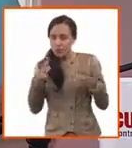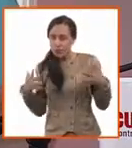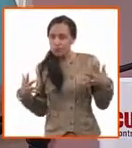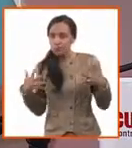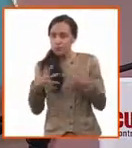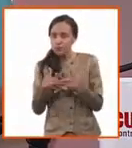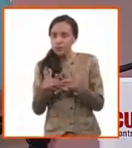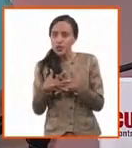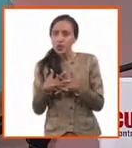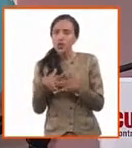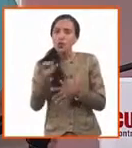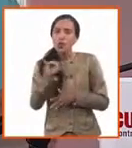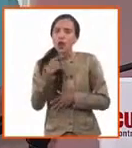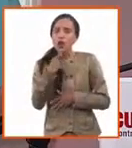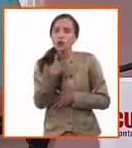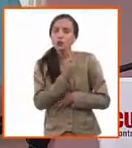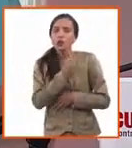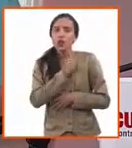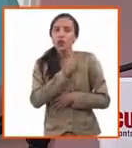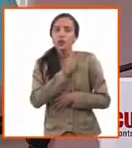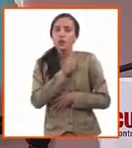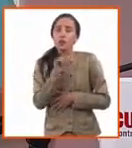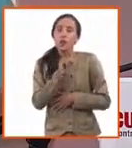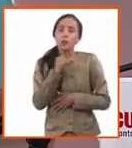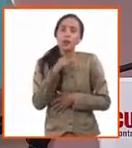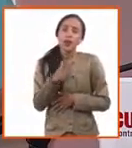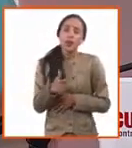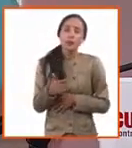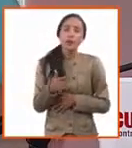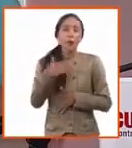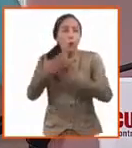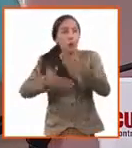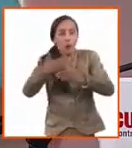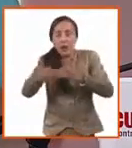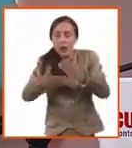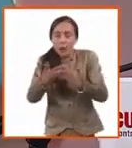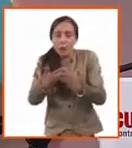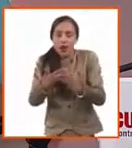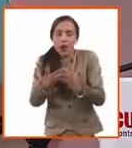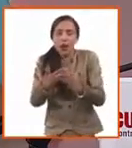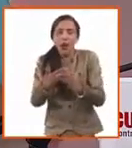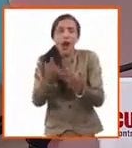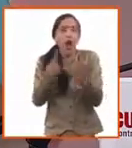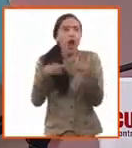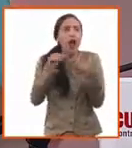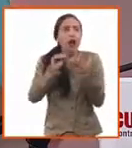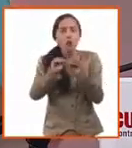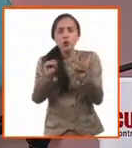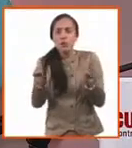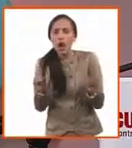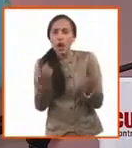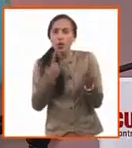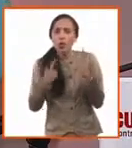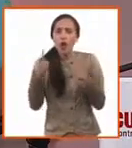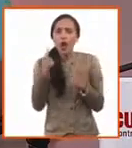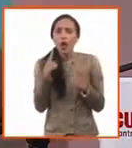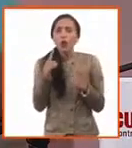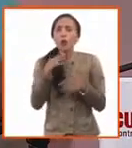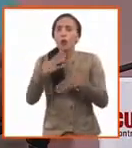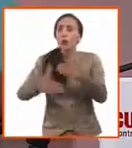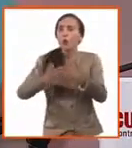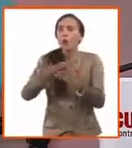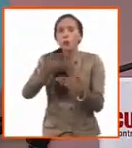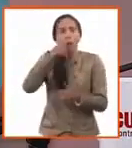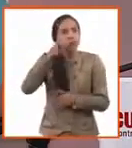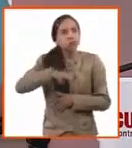pudiera resolverse el problema de un llamado de una de una